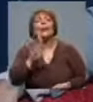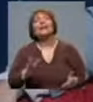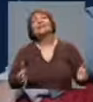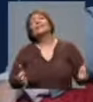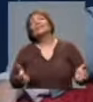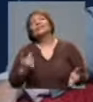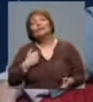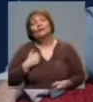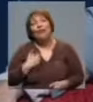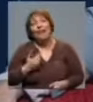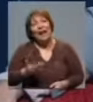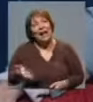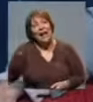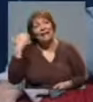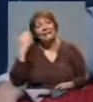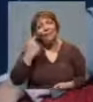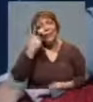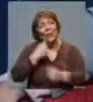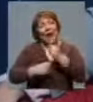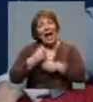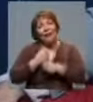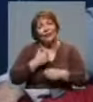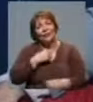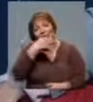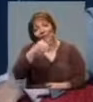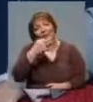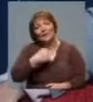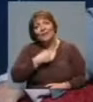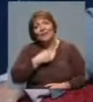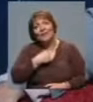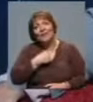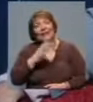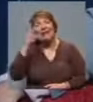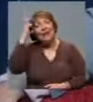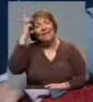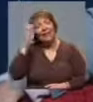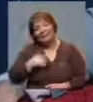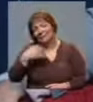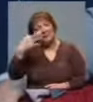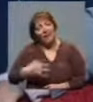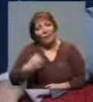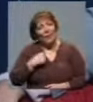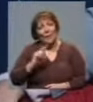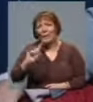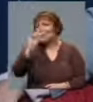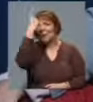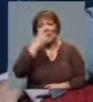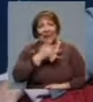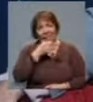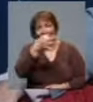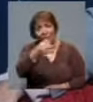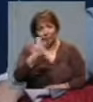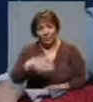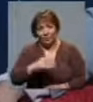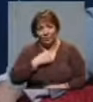bueno Yo hace hace más de un año que voy vengo diciendo que mi pollo estaba de Vázquez creo que fui la primera que lo dije